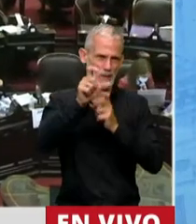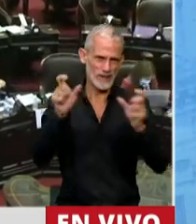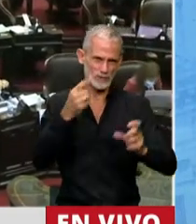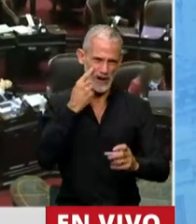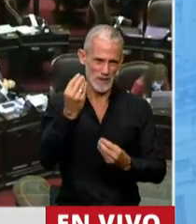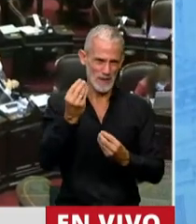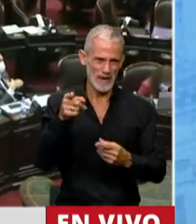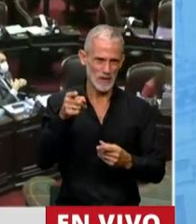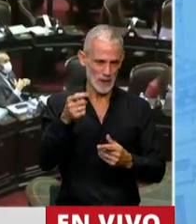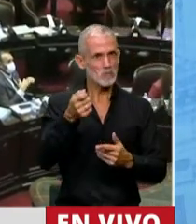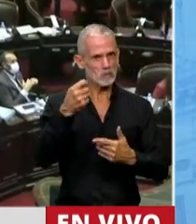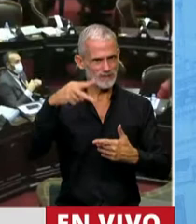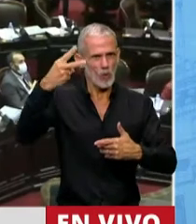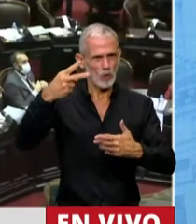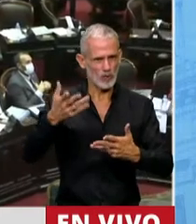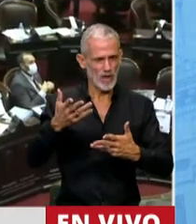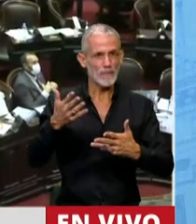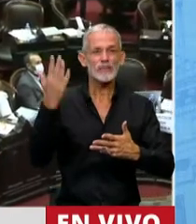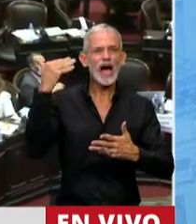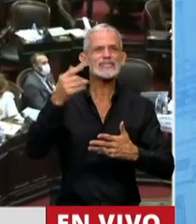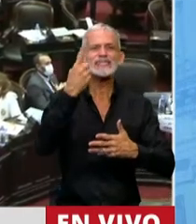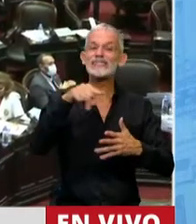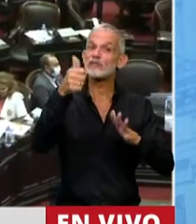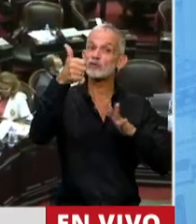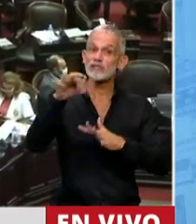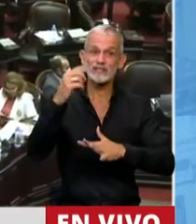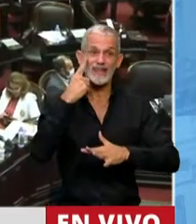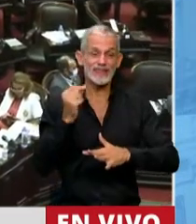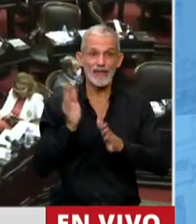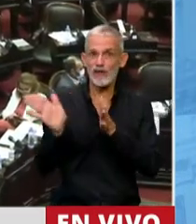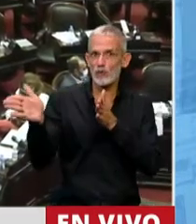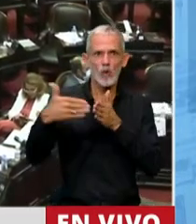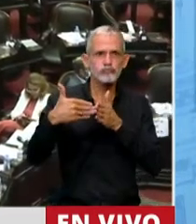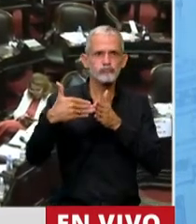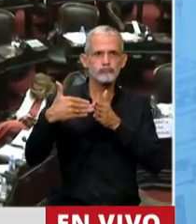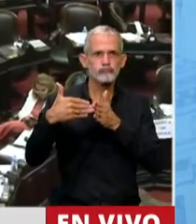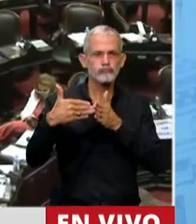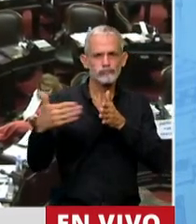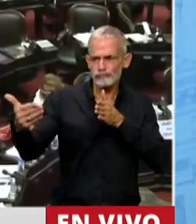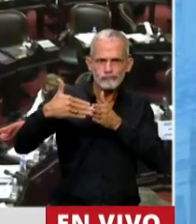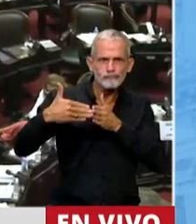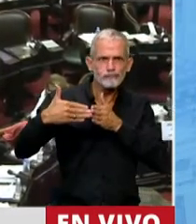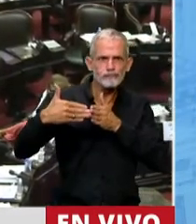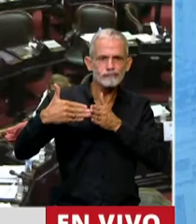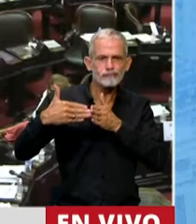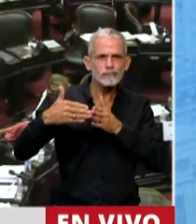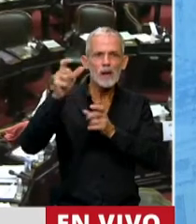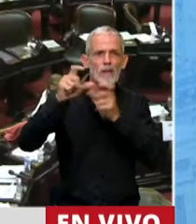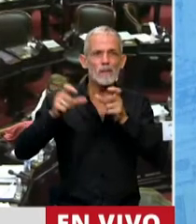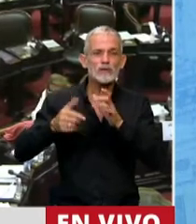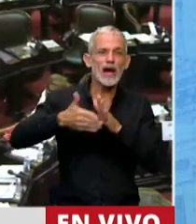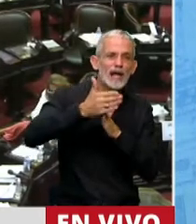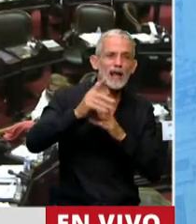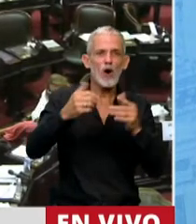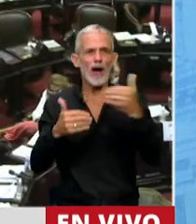habitantes hace más de 160 días que se encuentra bloqueada bloqueada es decir que ningún ciudadano